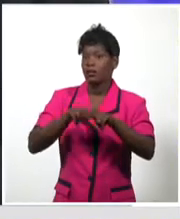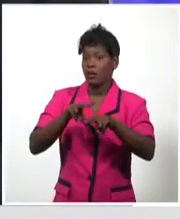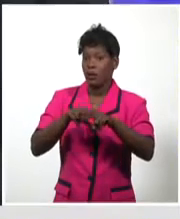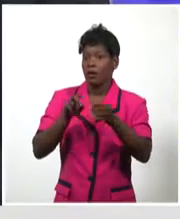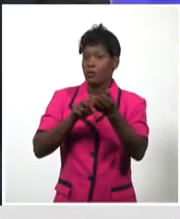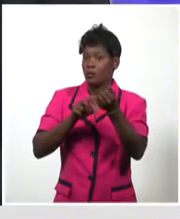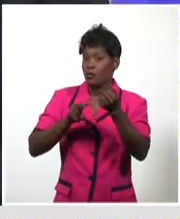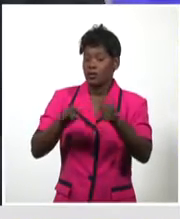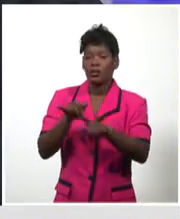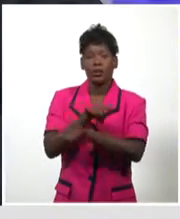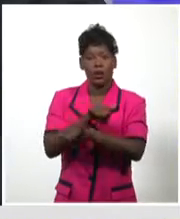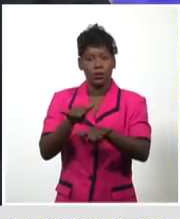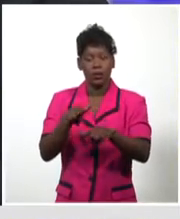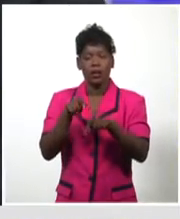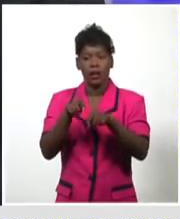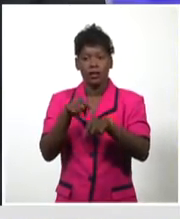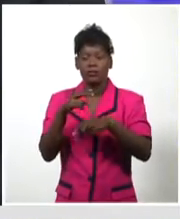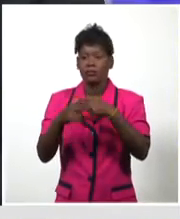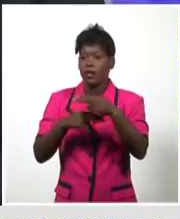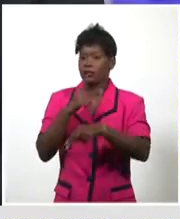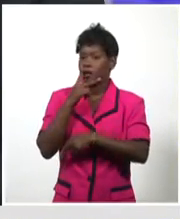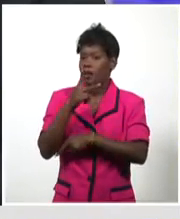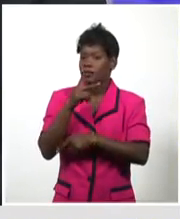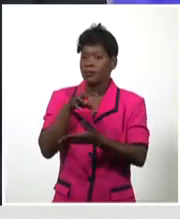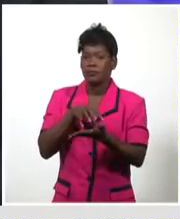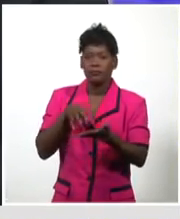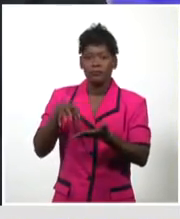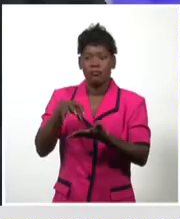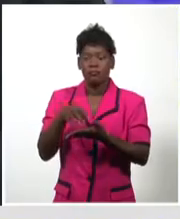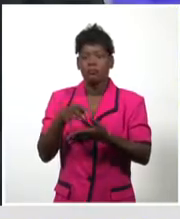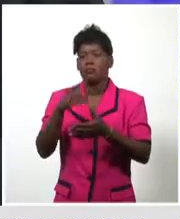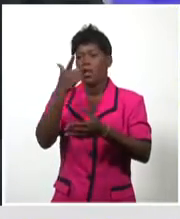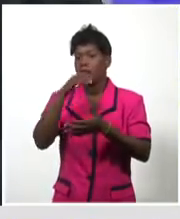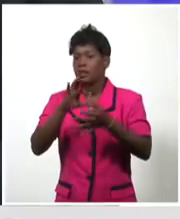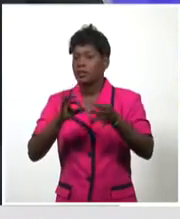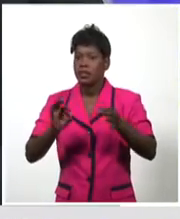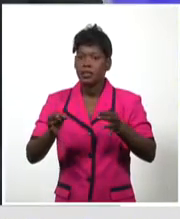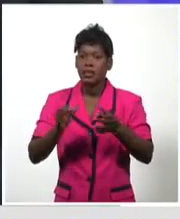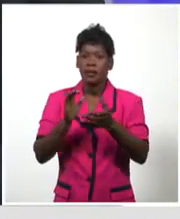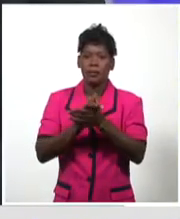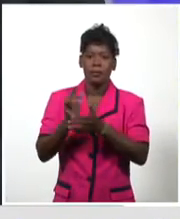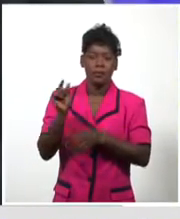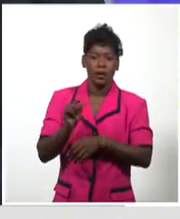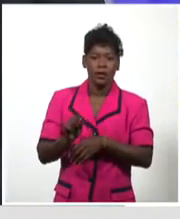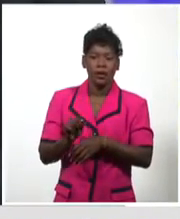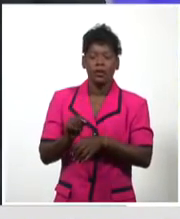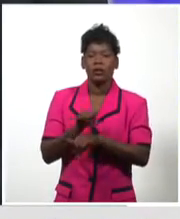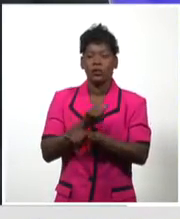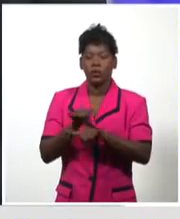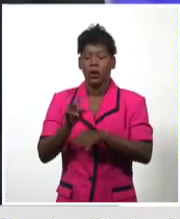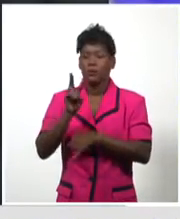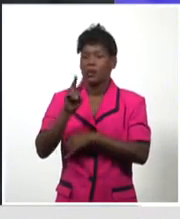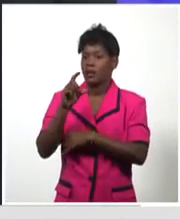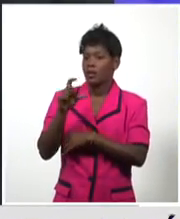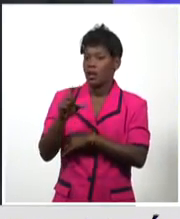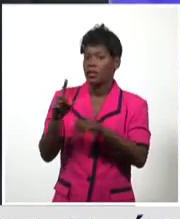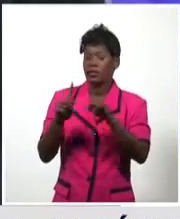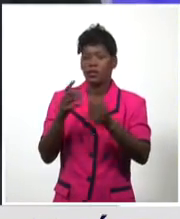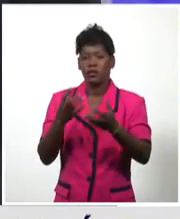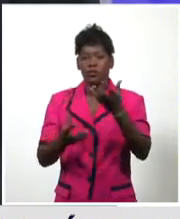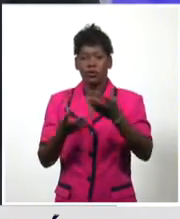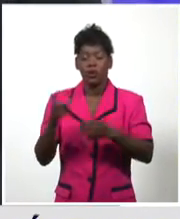en particular, que atiende además también los territorios de Artemisa y Mayabeque, pero también en Villa Clara, en Cienfuegos, en